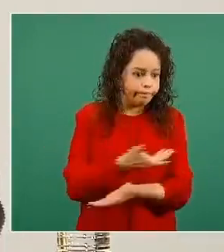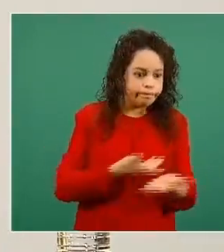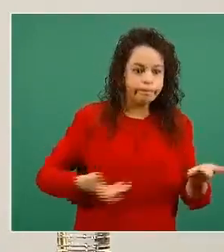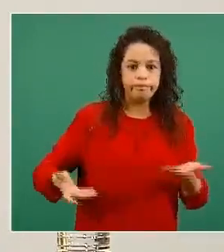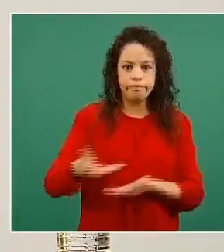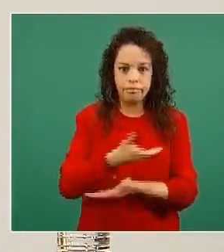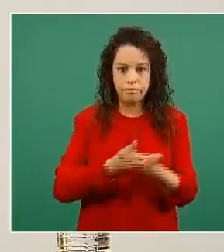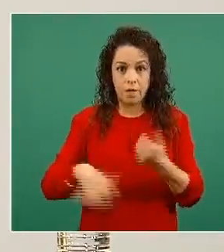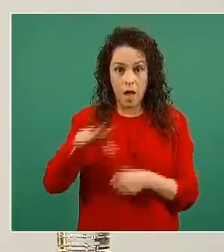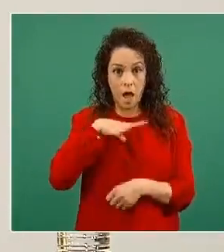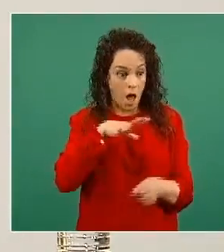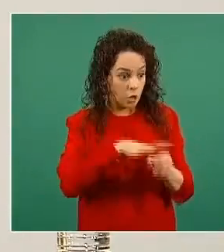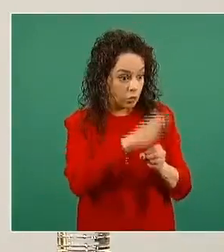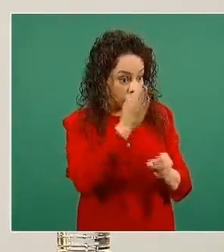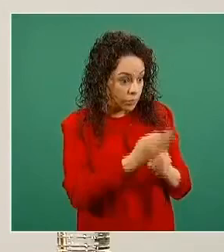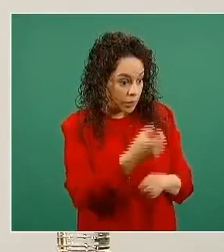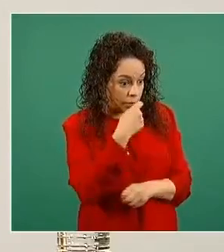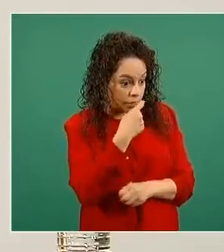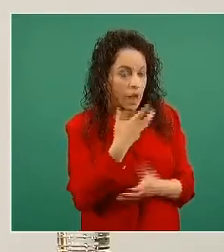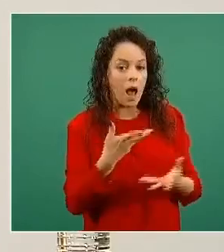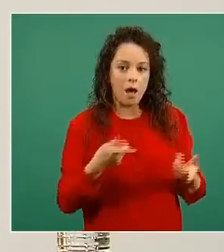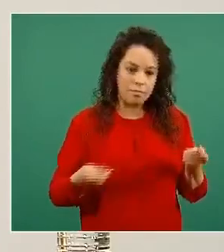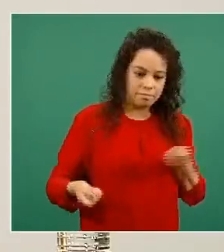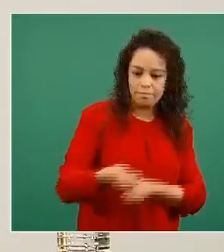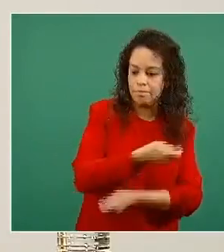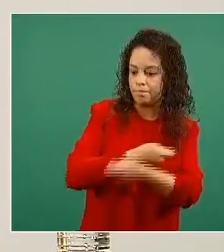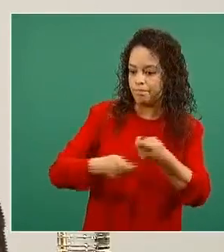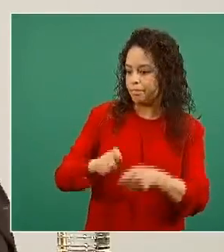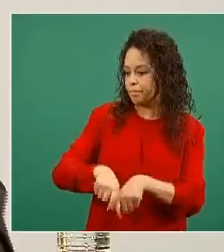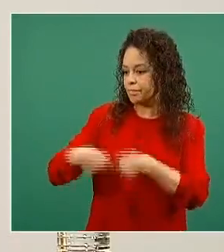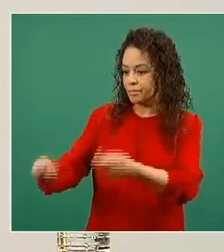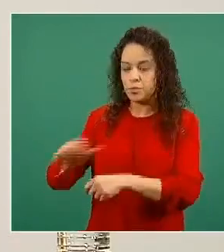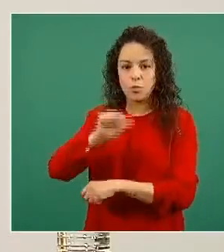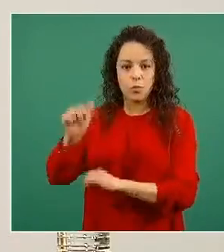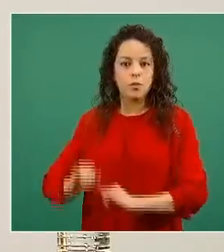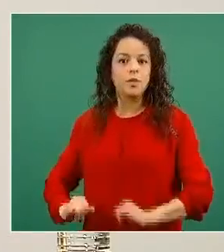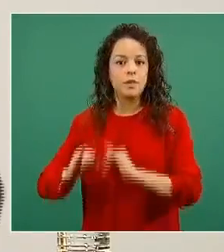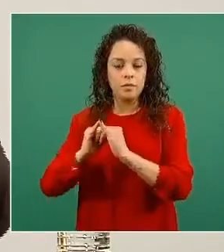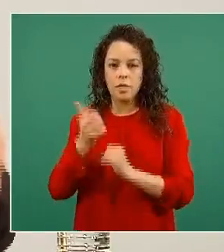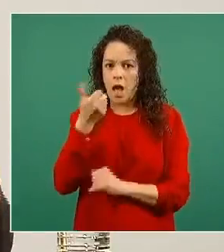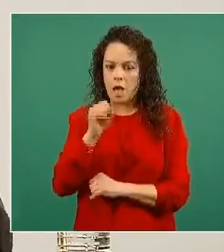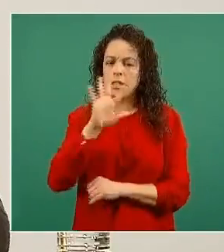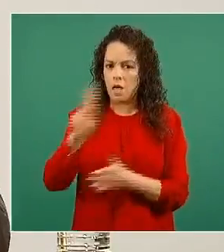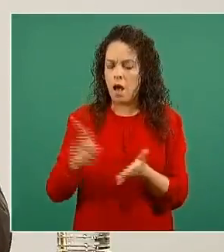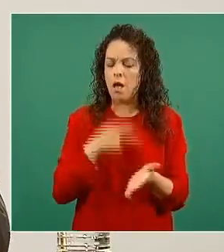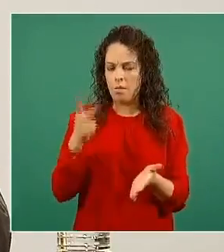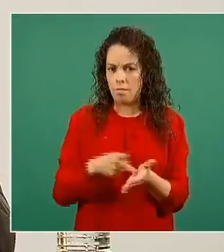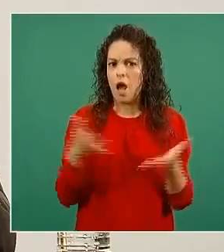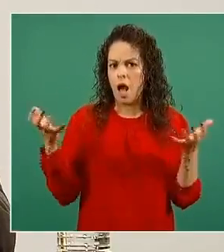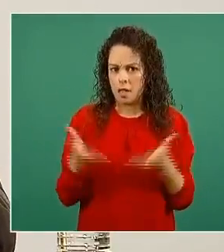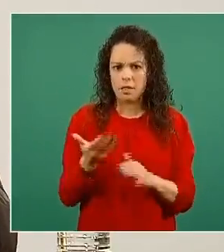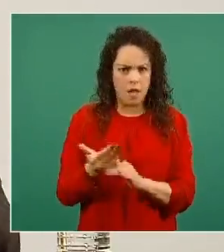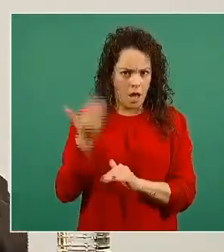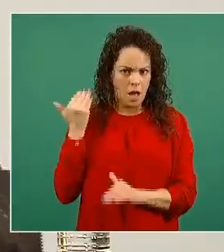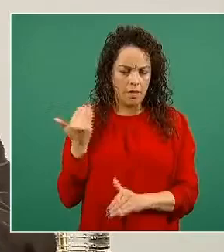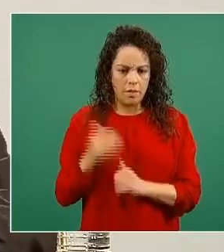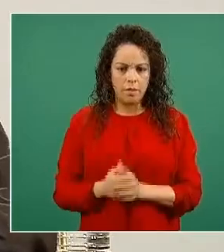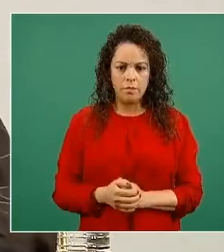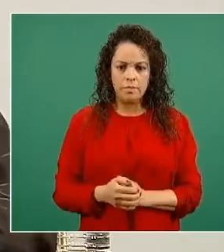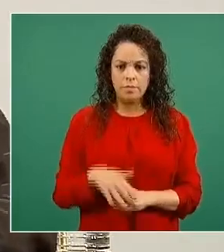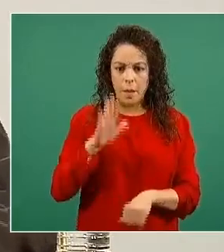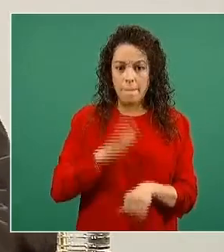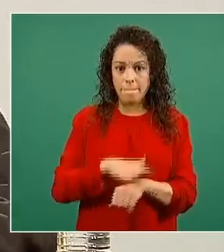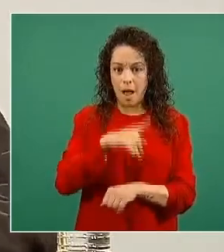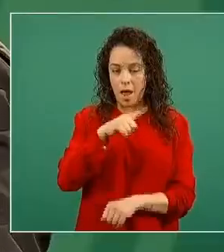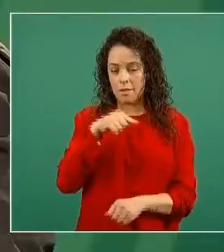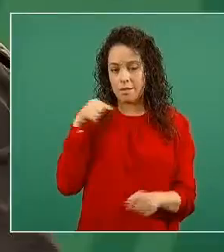tiene suficiencia, le da otra institución, y así ha ocurrido en varias ocasiones, particularmente aquí en la